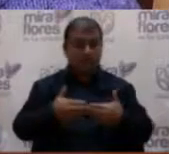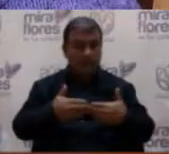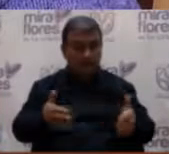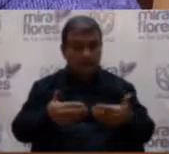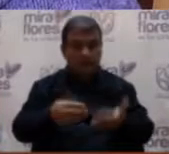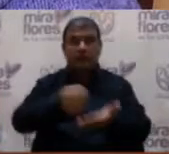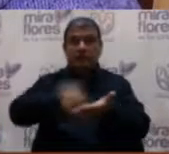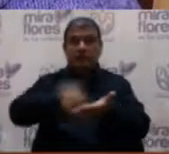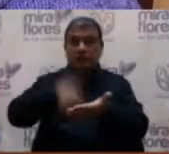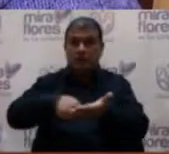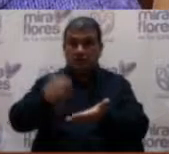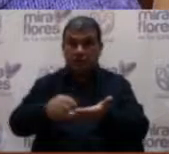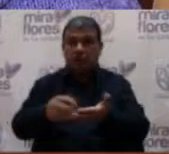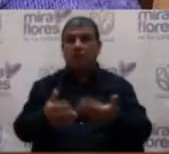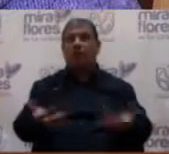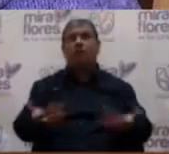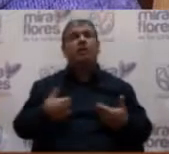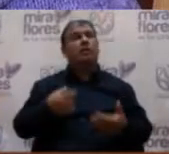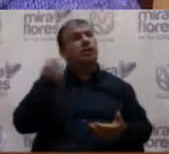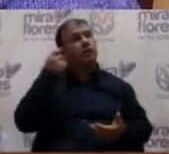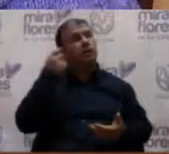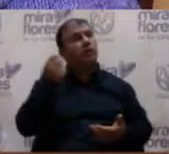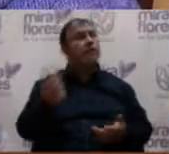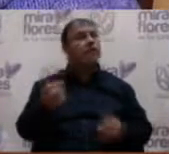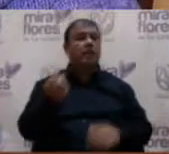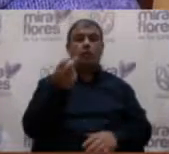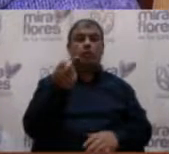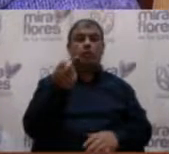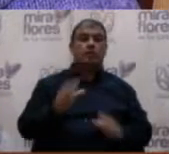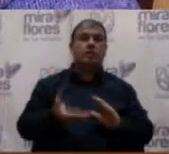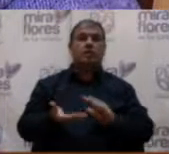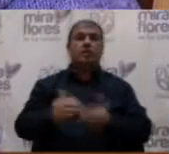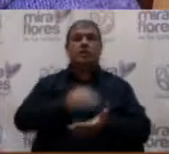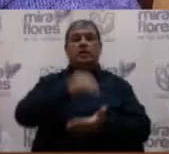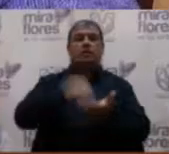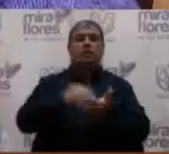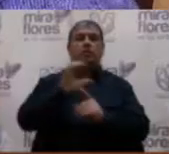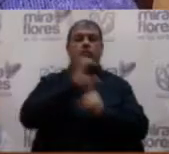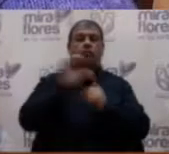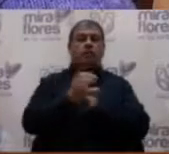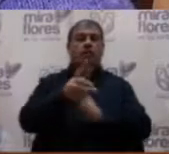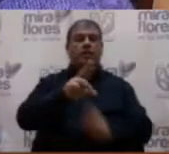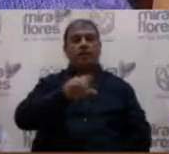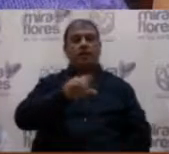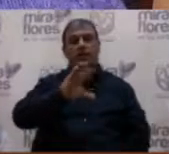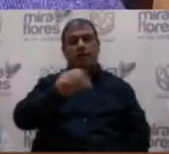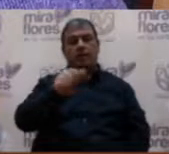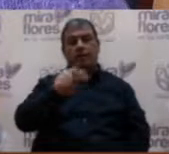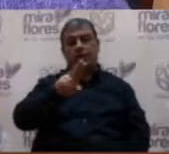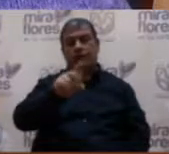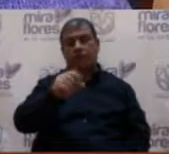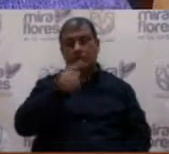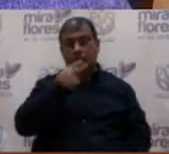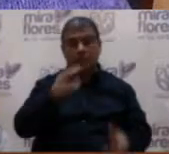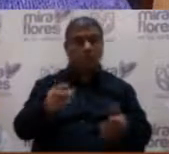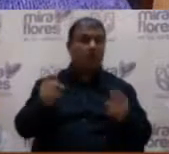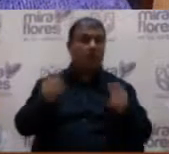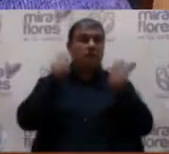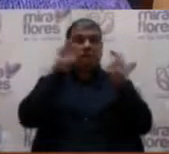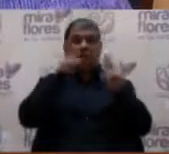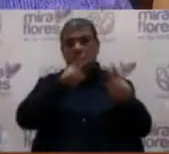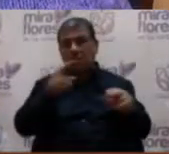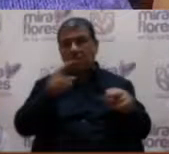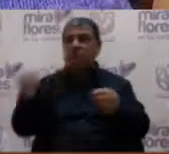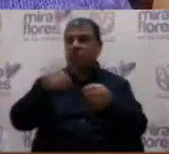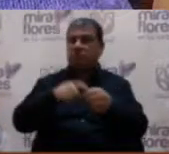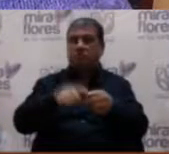las inscripciones, tengo entendido que hasta el 12 en el Centro Cultural Ricardo Palma, pero es una fiesta digna de ver y de